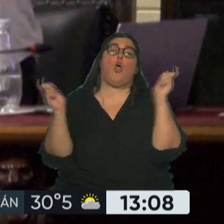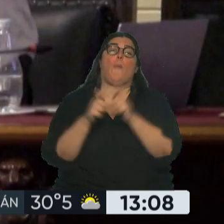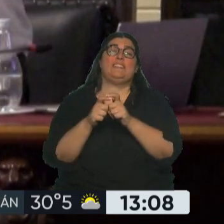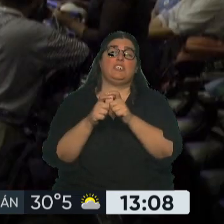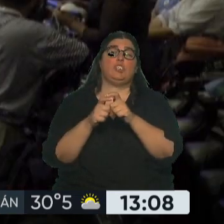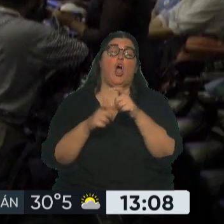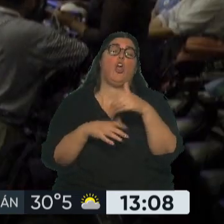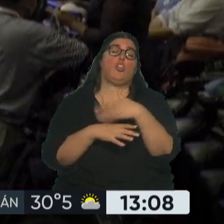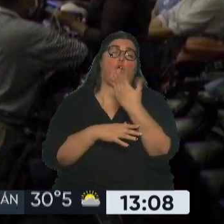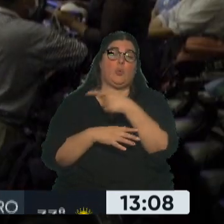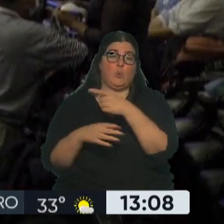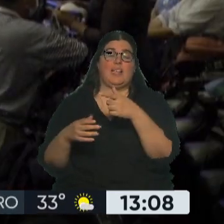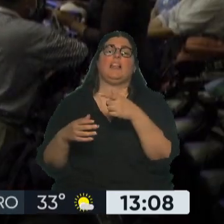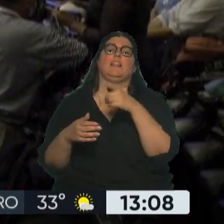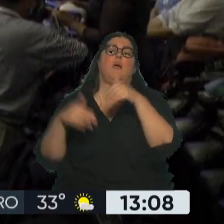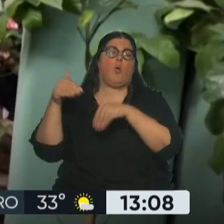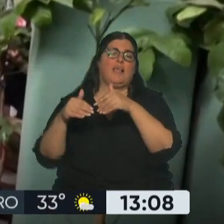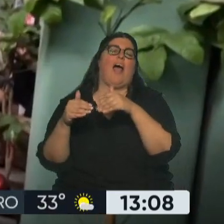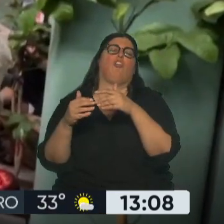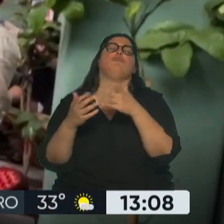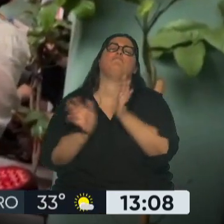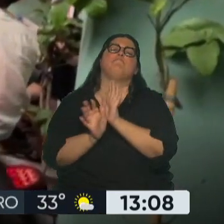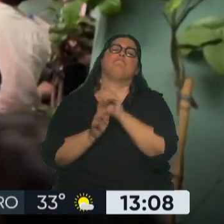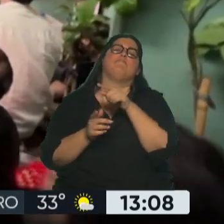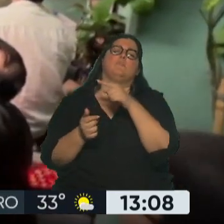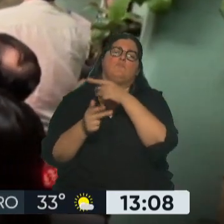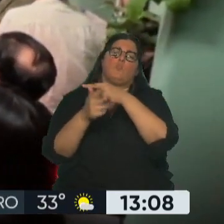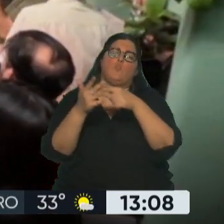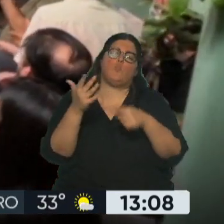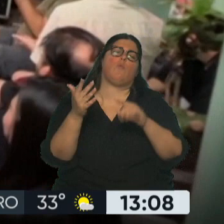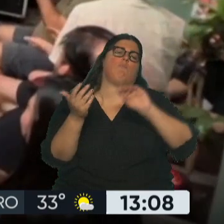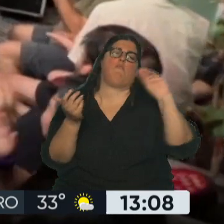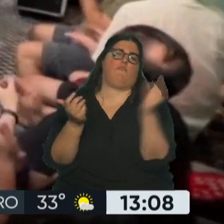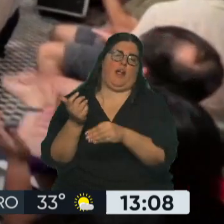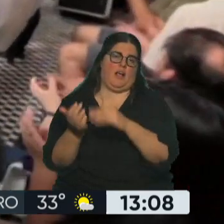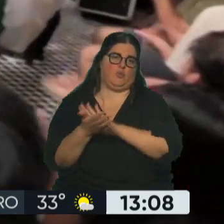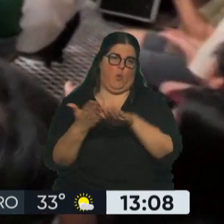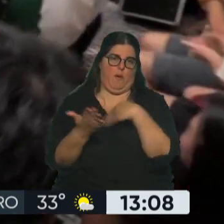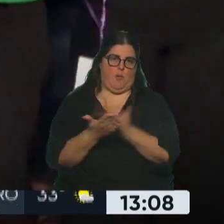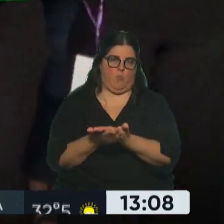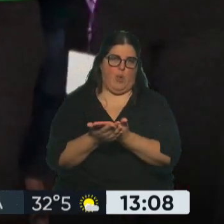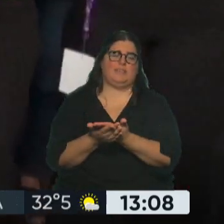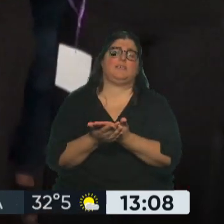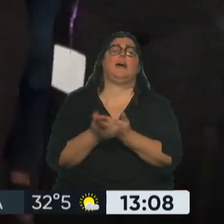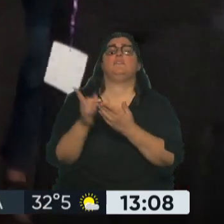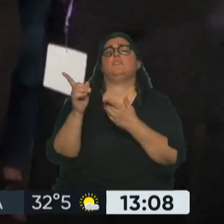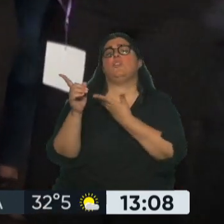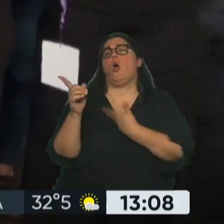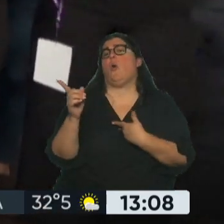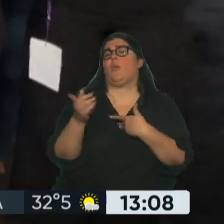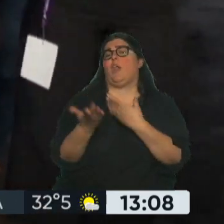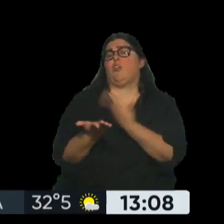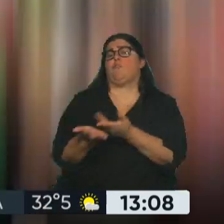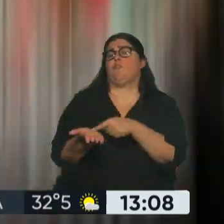Constituyente, fueron otros de los motivos que prosperaron para el fracaso de la nueva propuesta denostada por el oficialismo y el